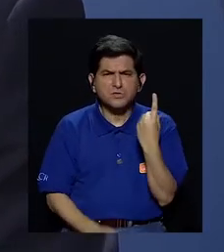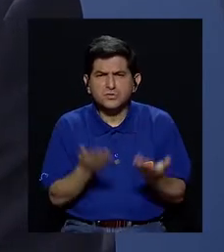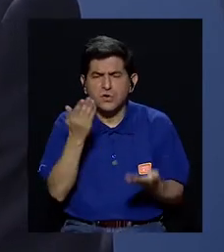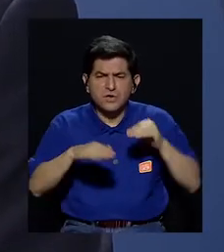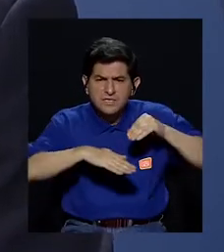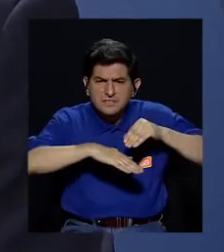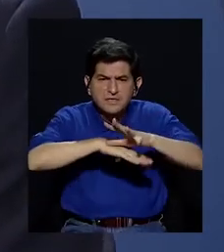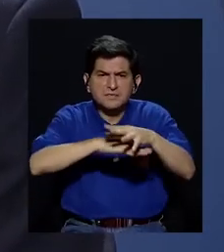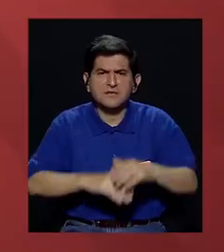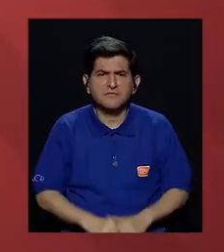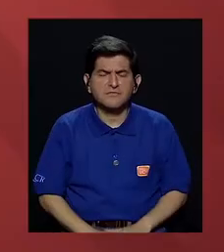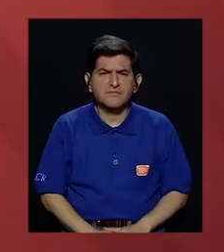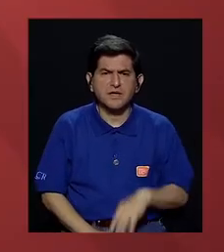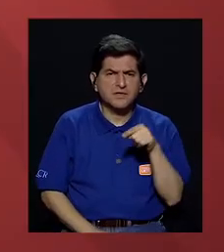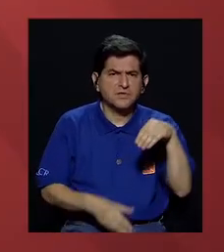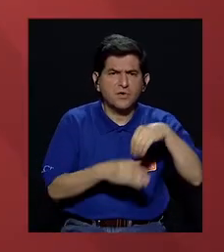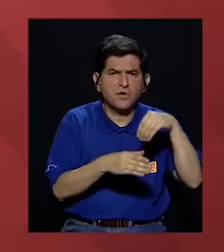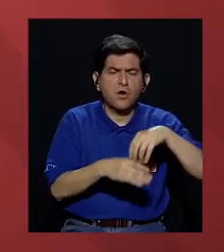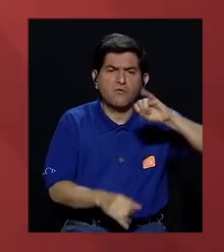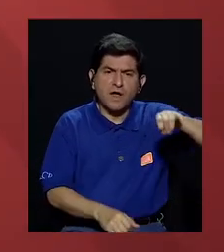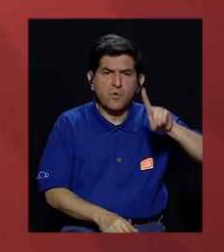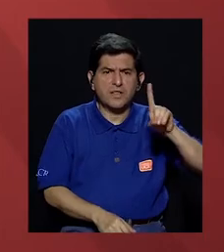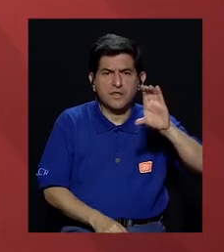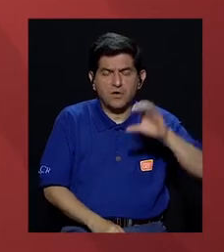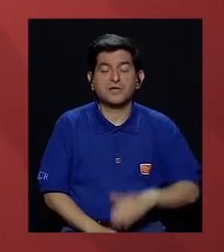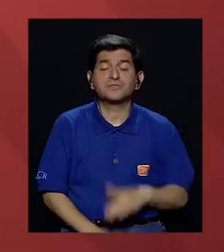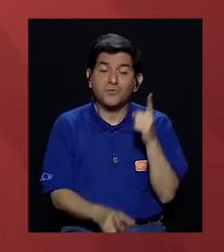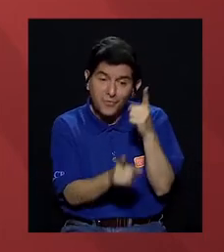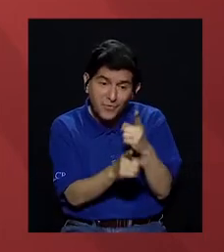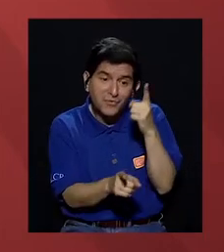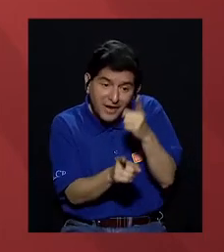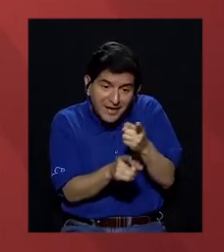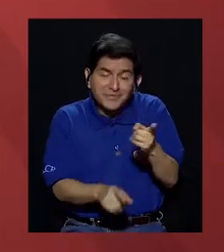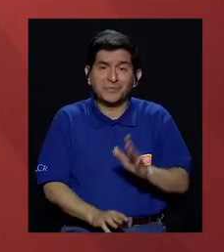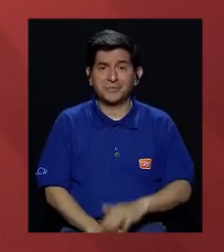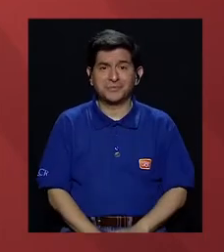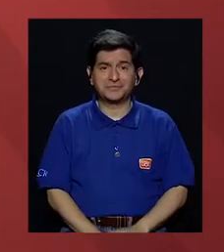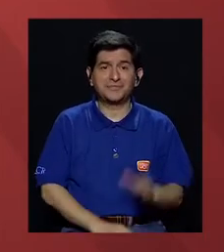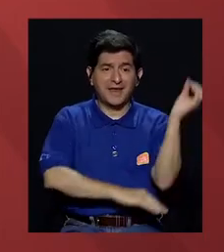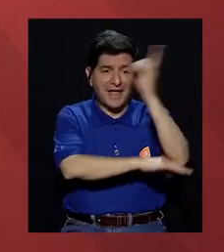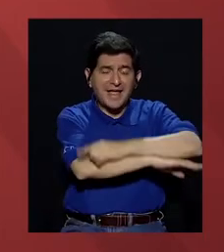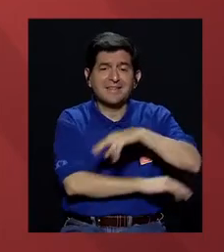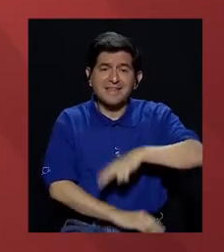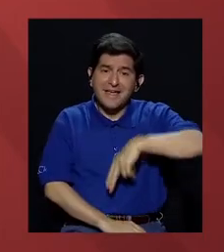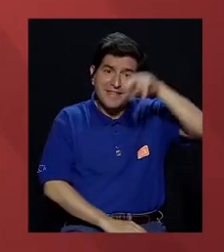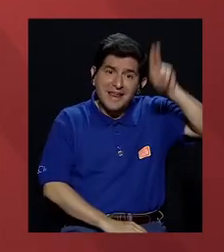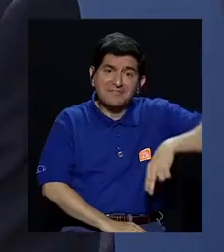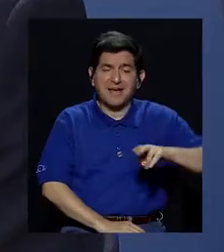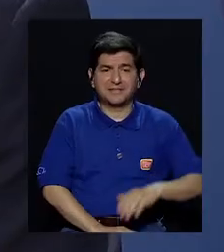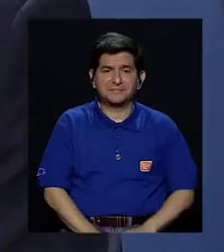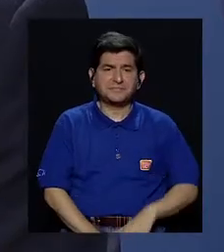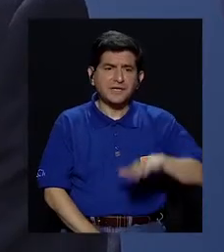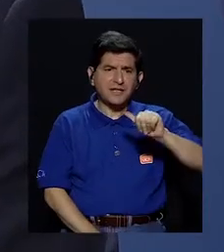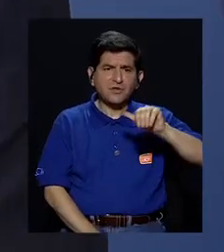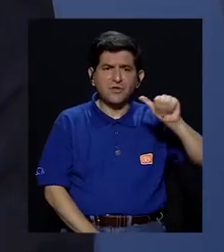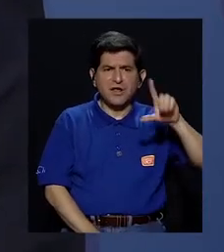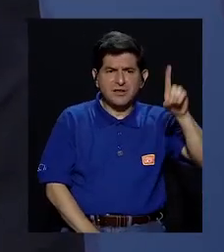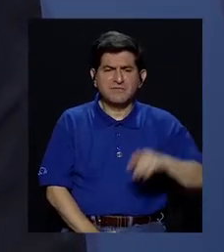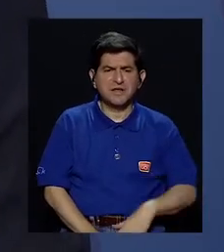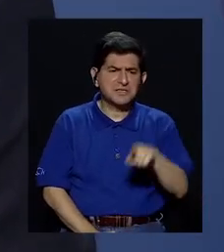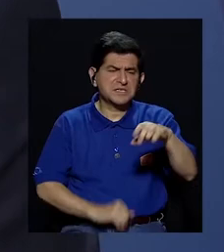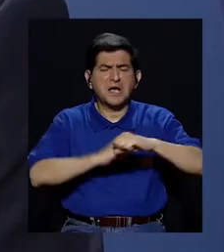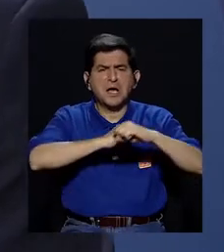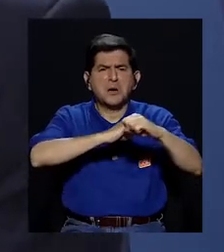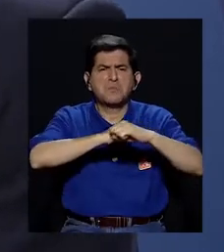digamos un efecto en este sentido para generar contenidos luego vendió castró exactamente presión acción día de navidad por ejemplo y antonio albert de